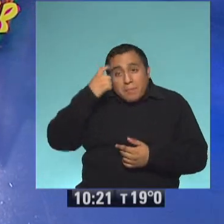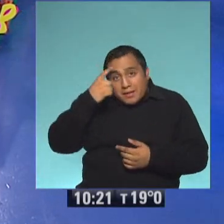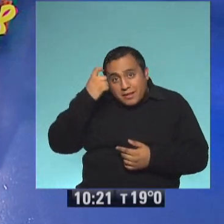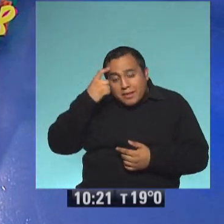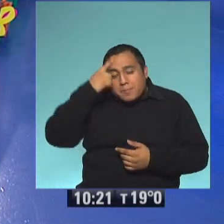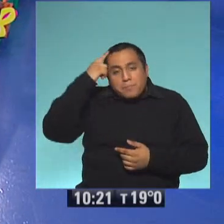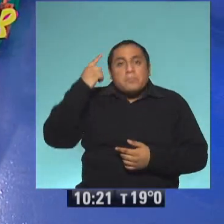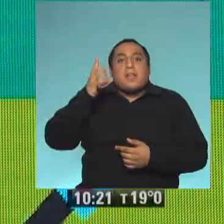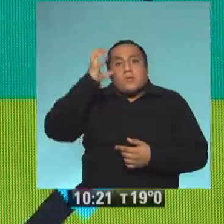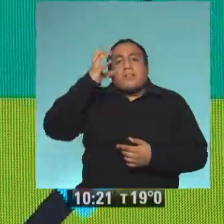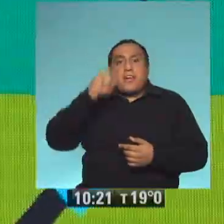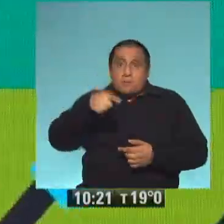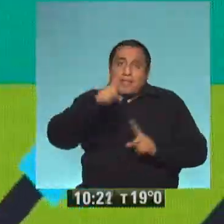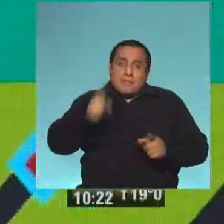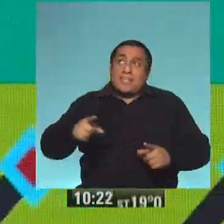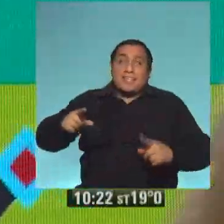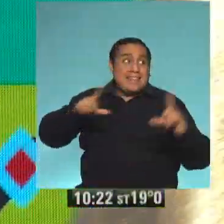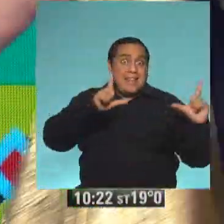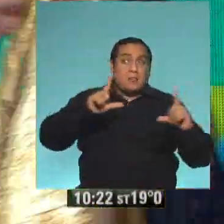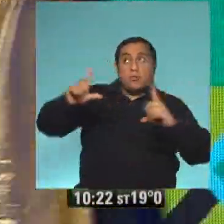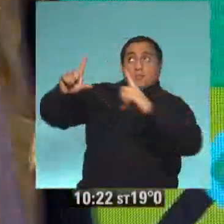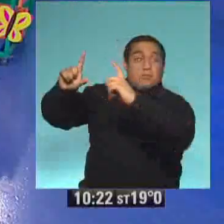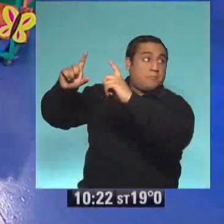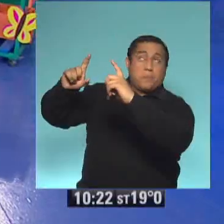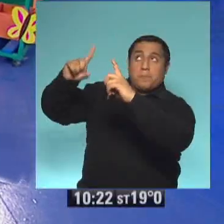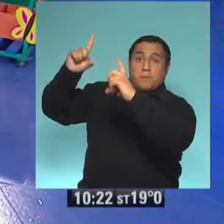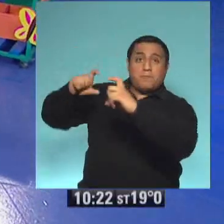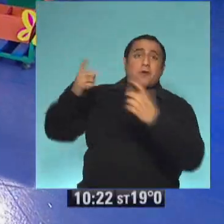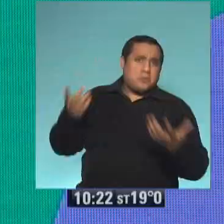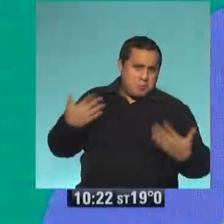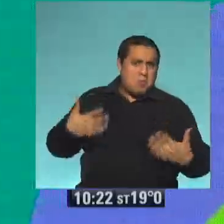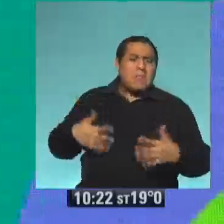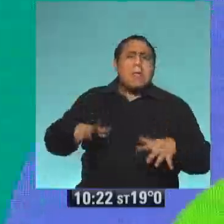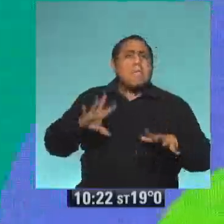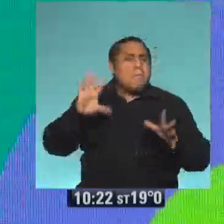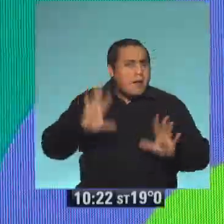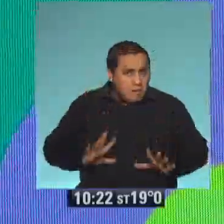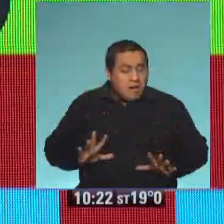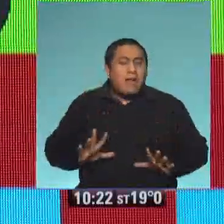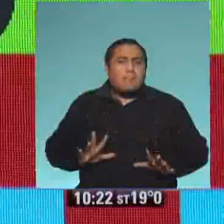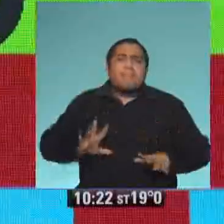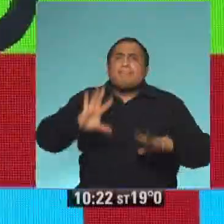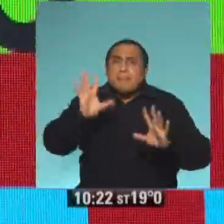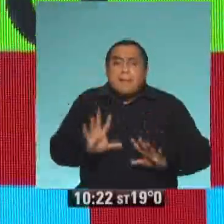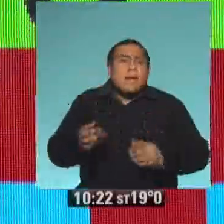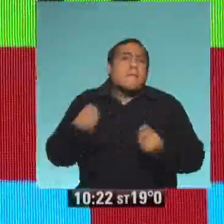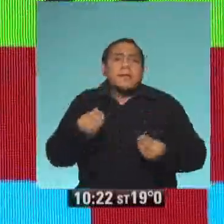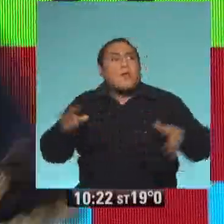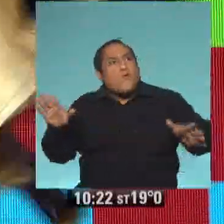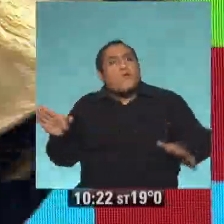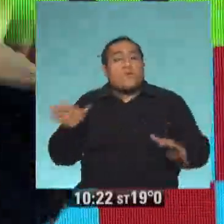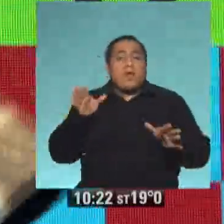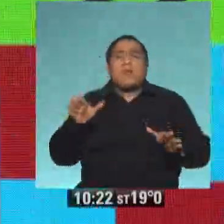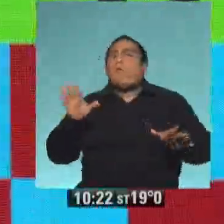ponen ahí con nosotros para sacarse la foto. Se preparan ahí, preparados para volar, ¿no?